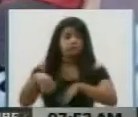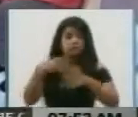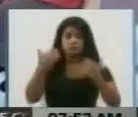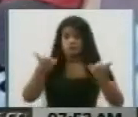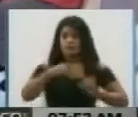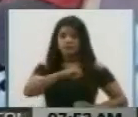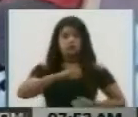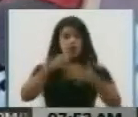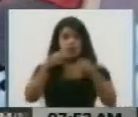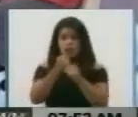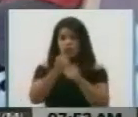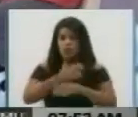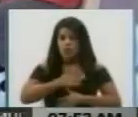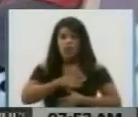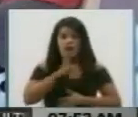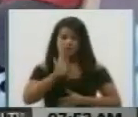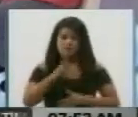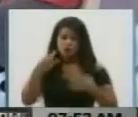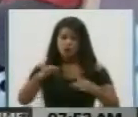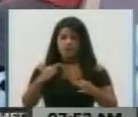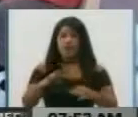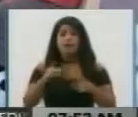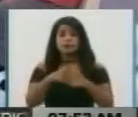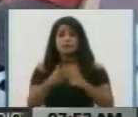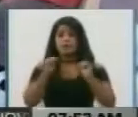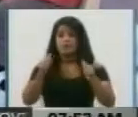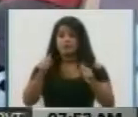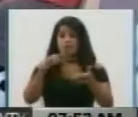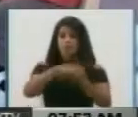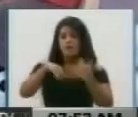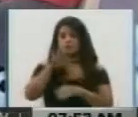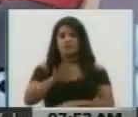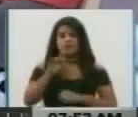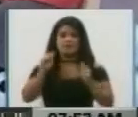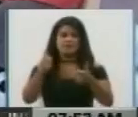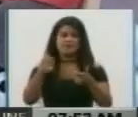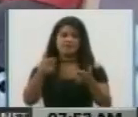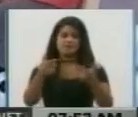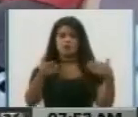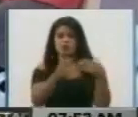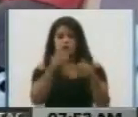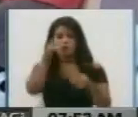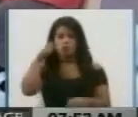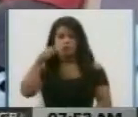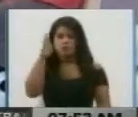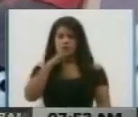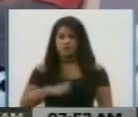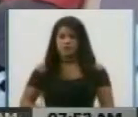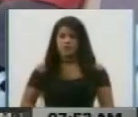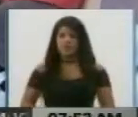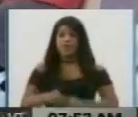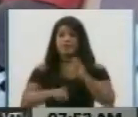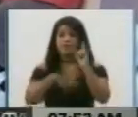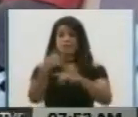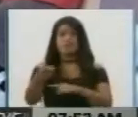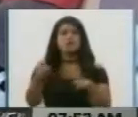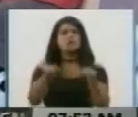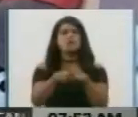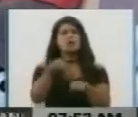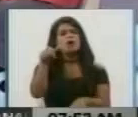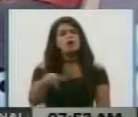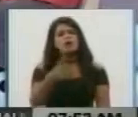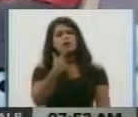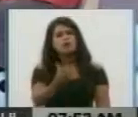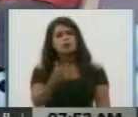esa crisis es que vienen estas celadas, como las que le han tendido al pueblo brasileño. Y después, que pasan las cosas, porque hoy lo decía